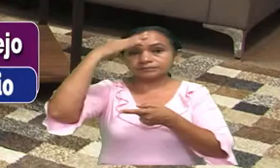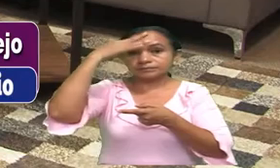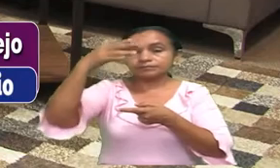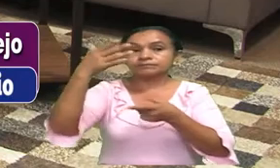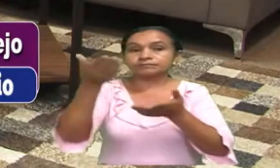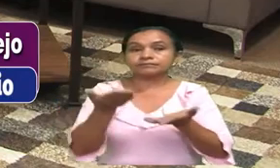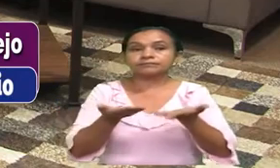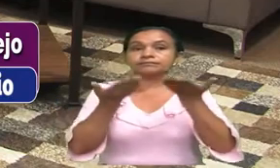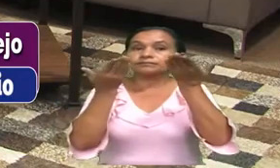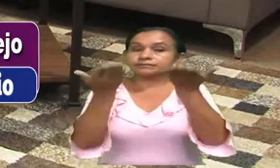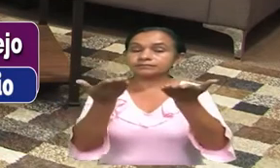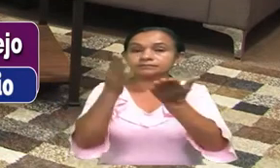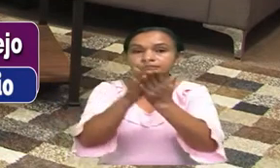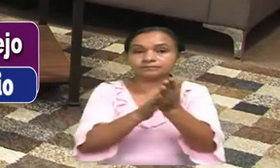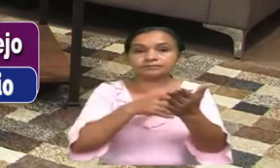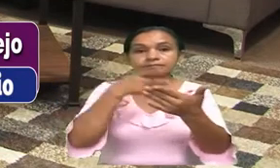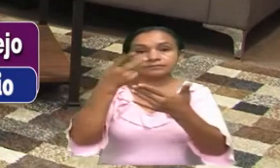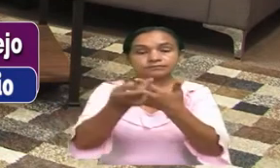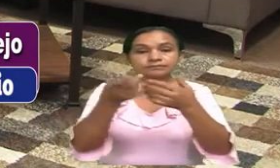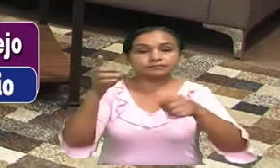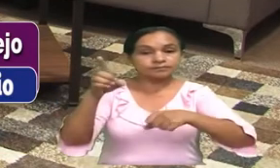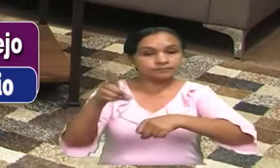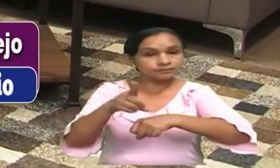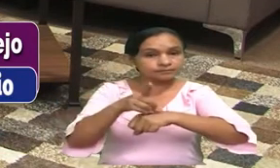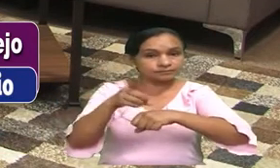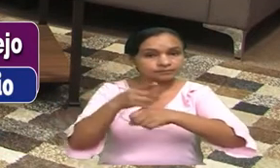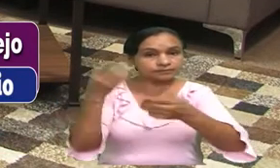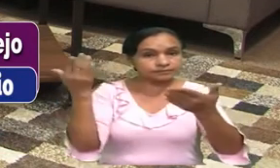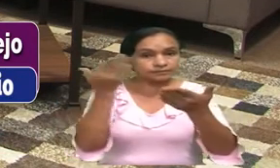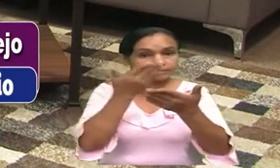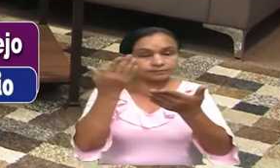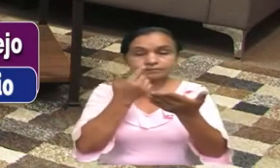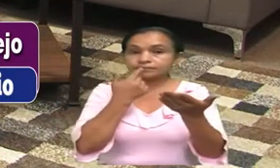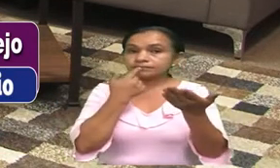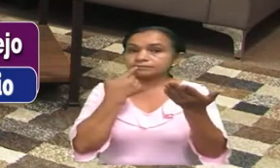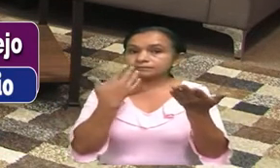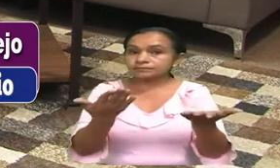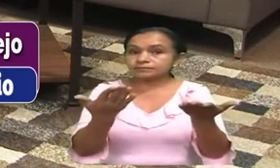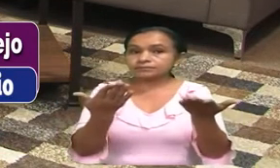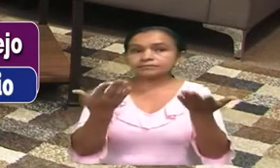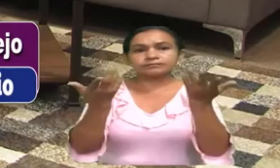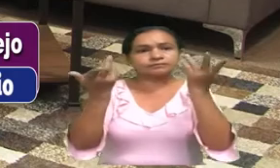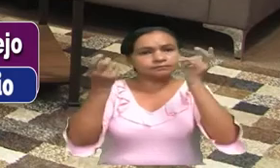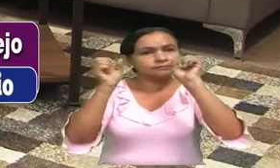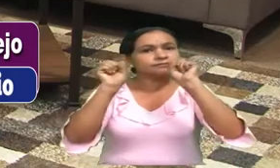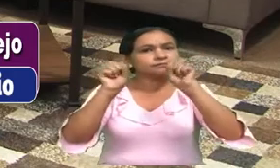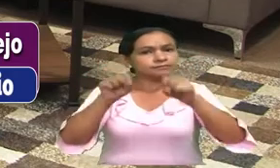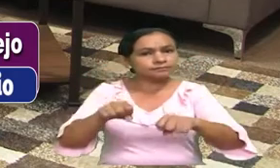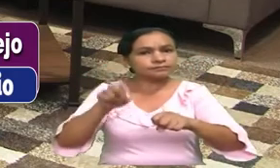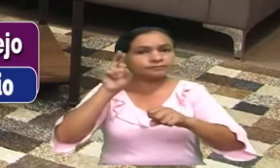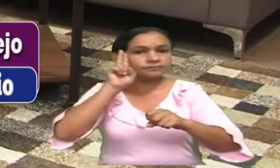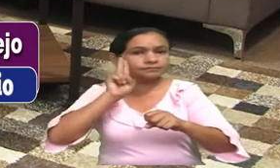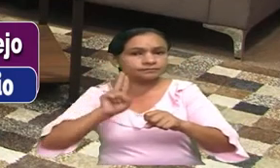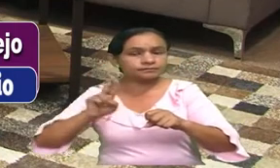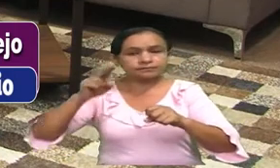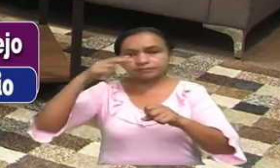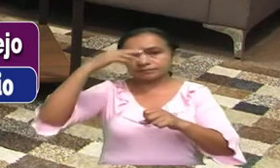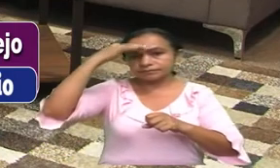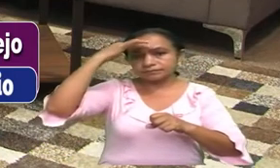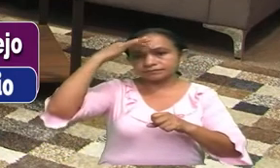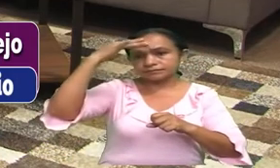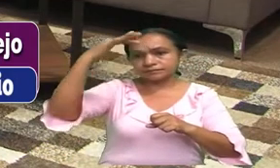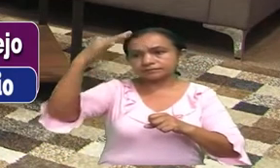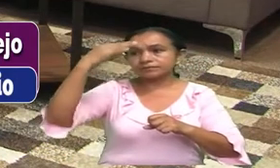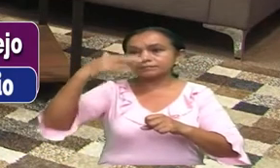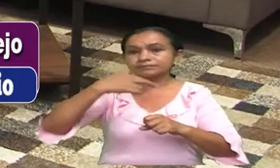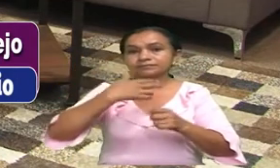su oferta de programas de doctorado, porque hay la posibilidad de que con las universidades mexicanas